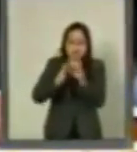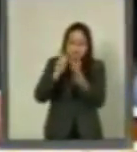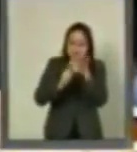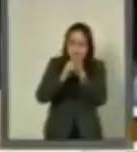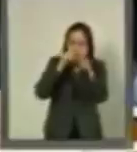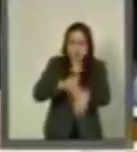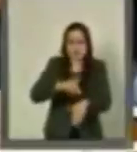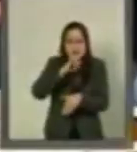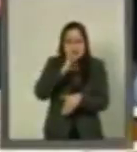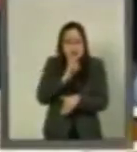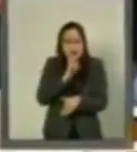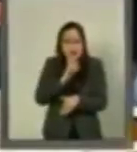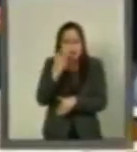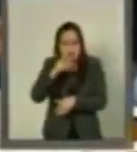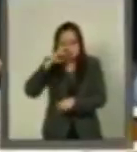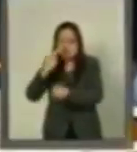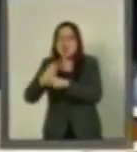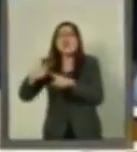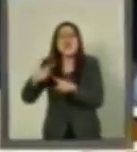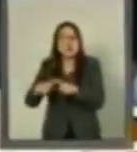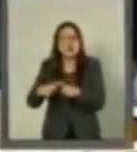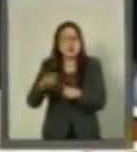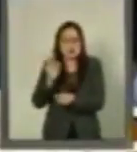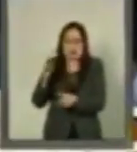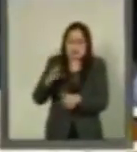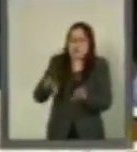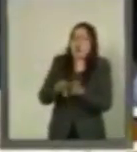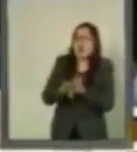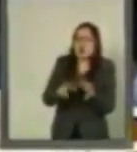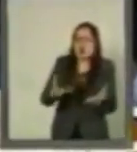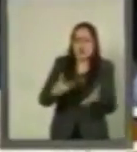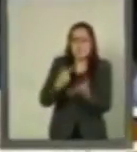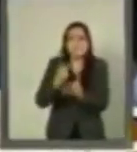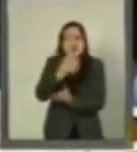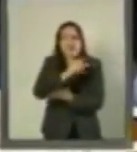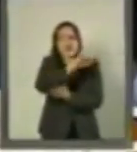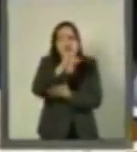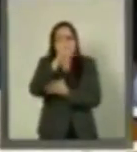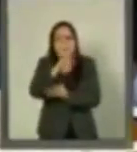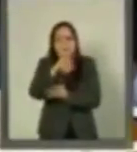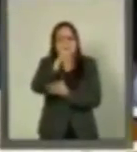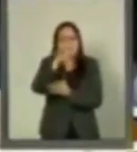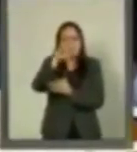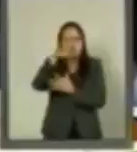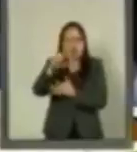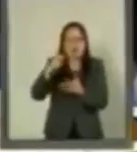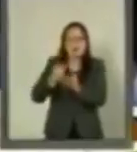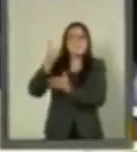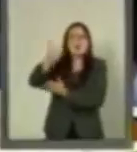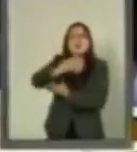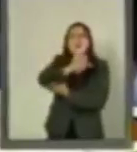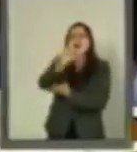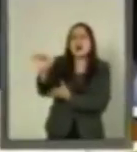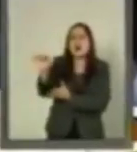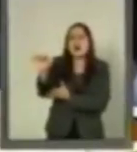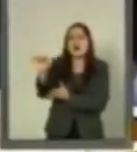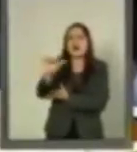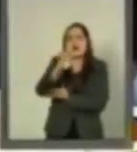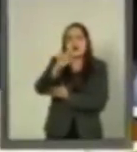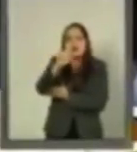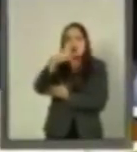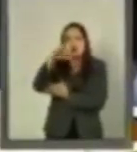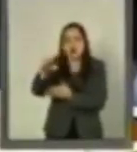administraciones estatales. Y si eso no es competencia, no entiendo cómo. Premio a Javier Duarte. Premio a